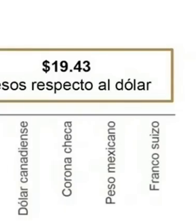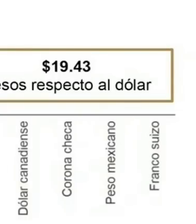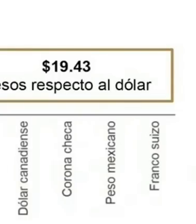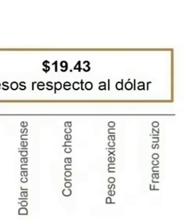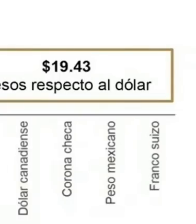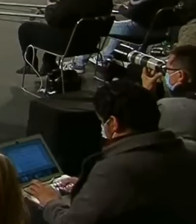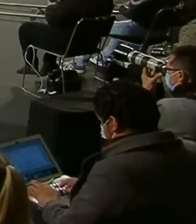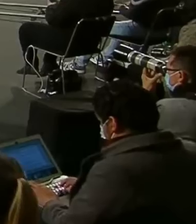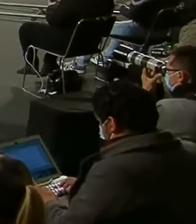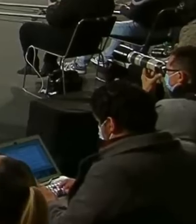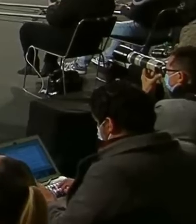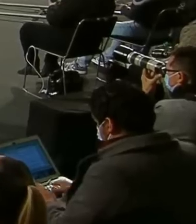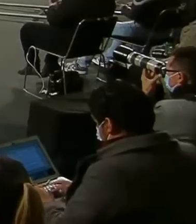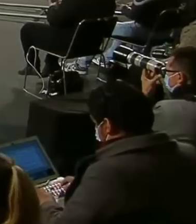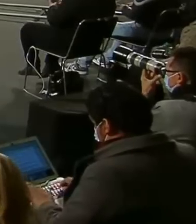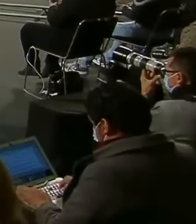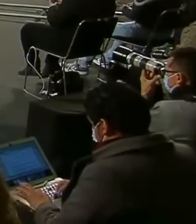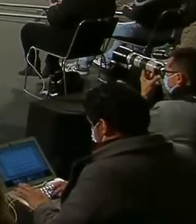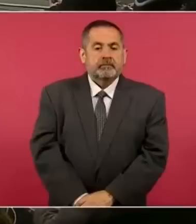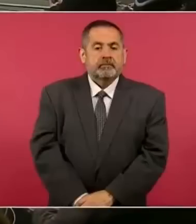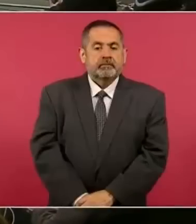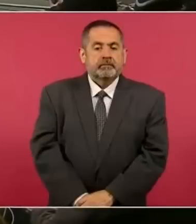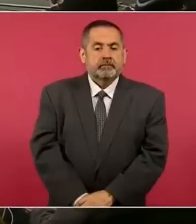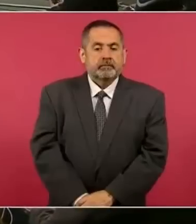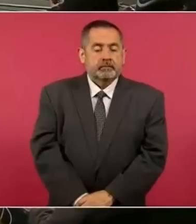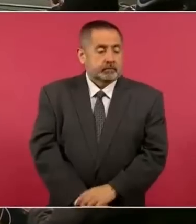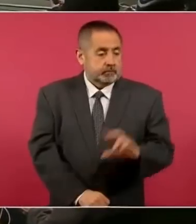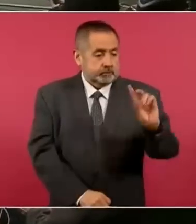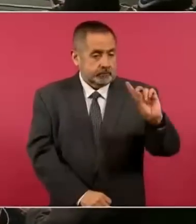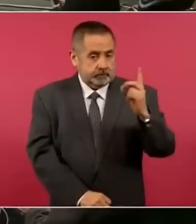dólar es el peso.